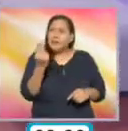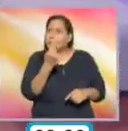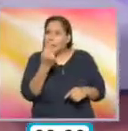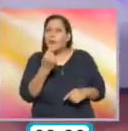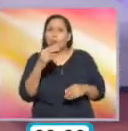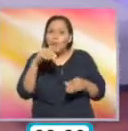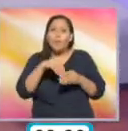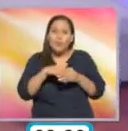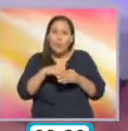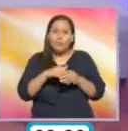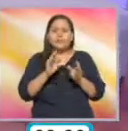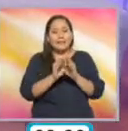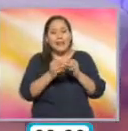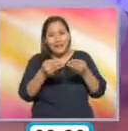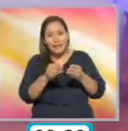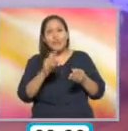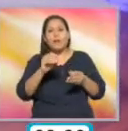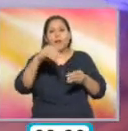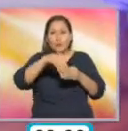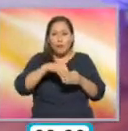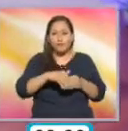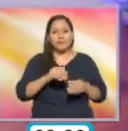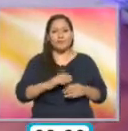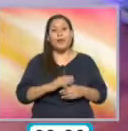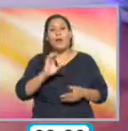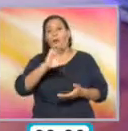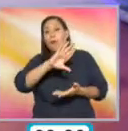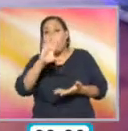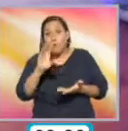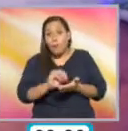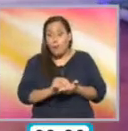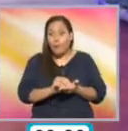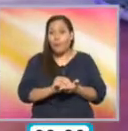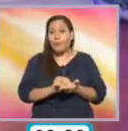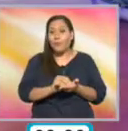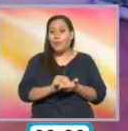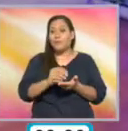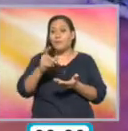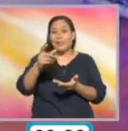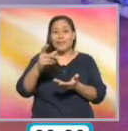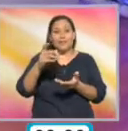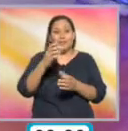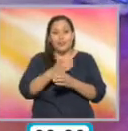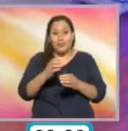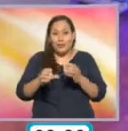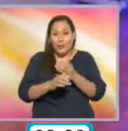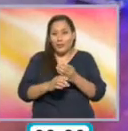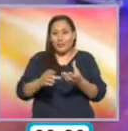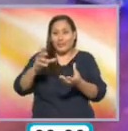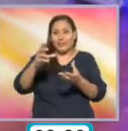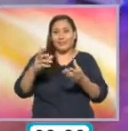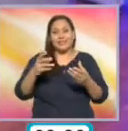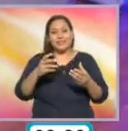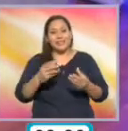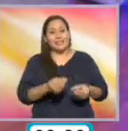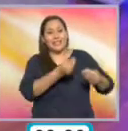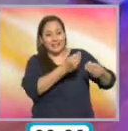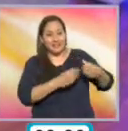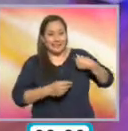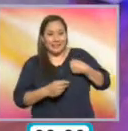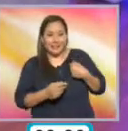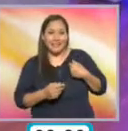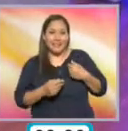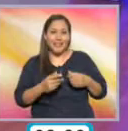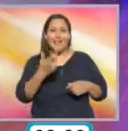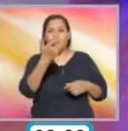que utilizar una carterita, un luego, bolsito. ¿qué tal que hay bodas y nos llenan nuestras bolsas con sus cosas, ¿no? Como que... Oye, me guardas, es claro, ¿no?